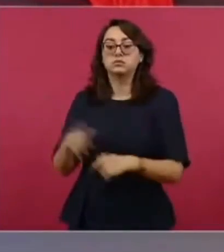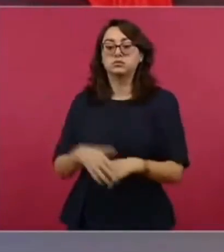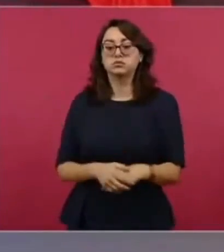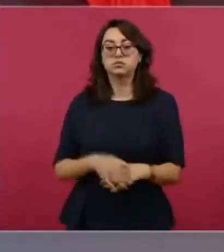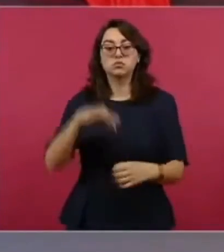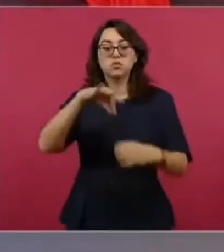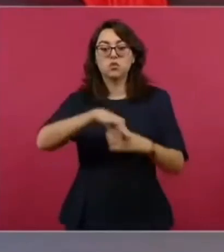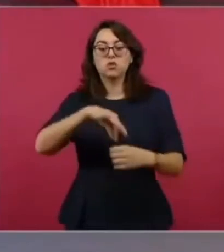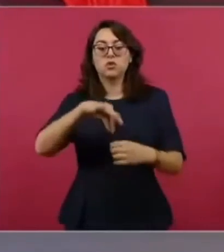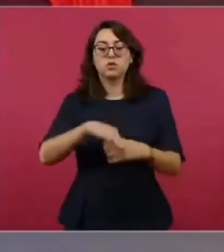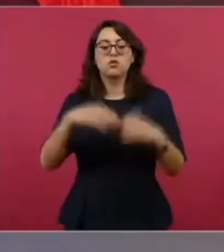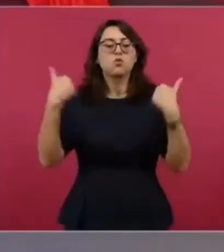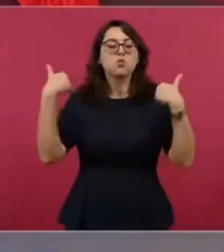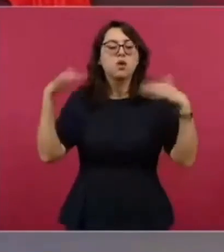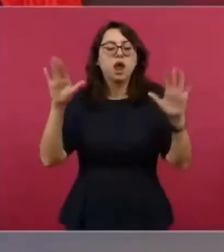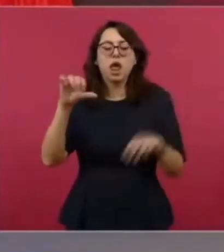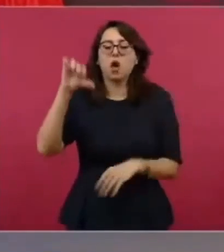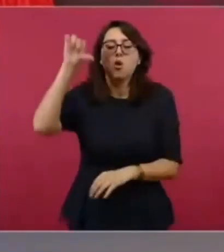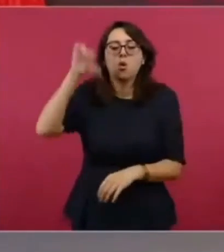19%.